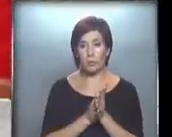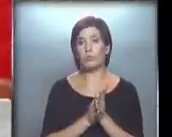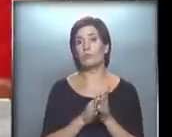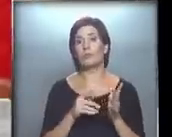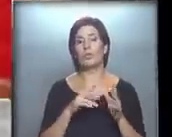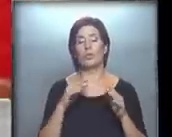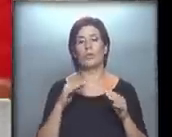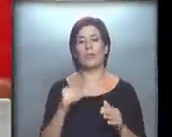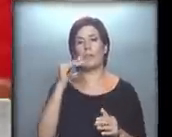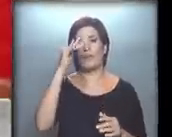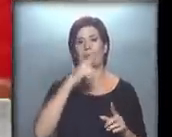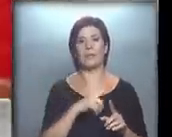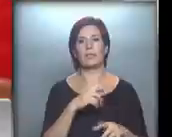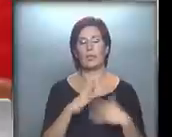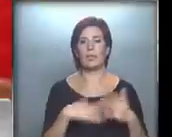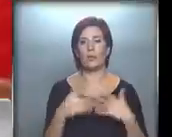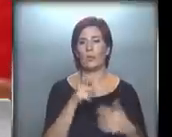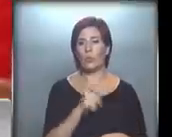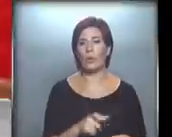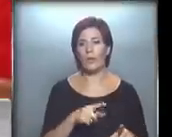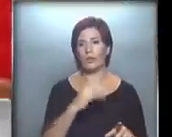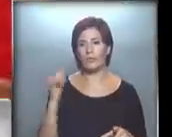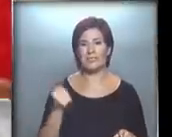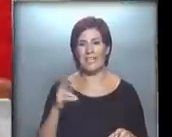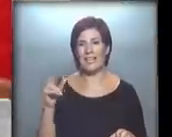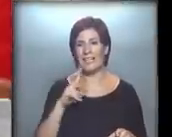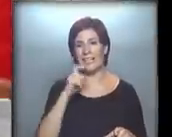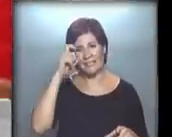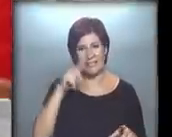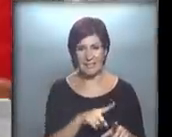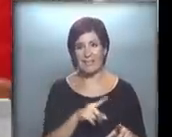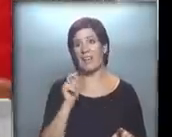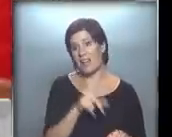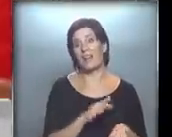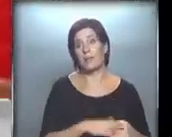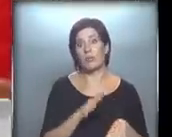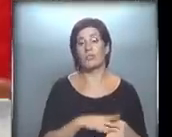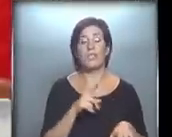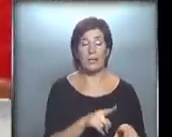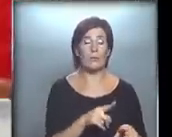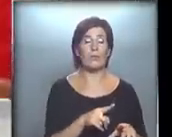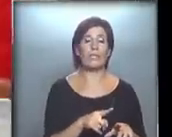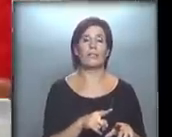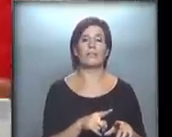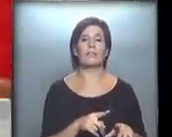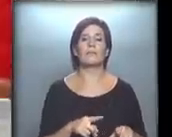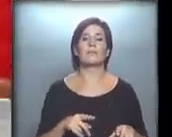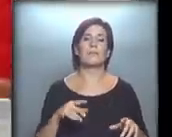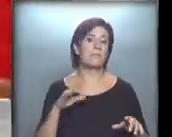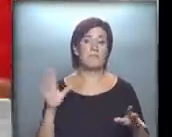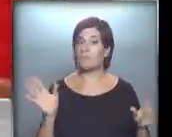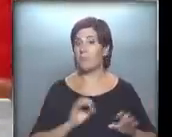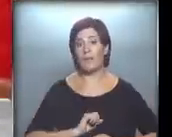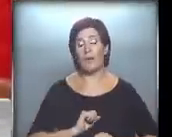del jugador eh que está involucrado en esta en esta denuncia sarate y que en algún